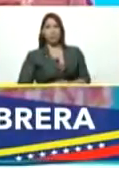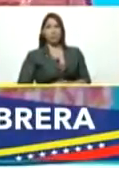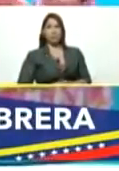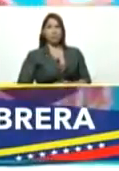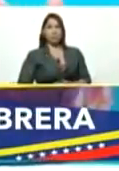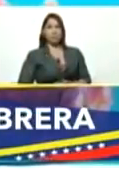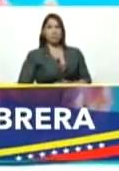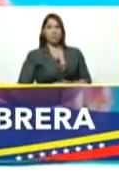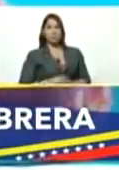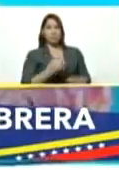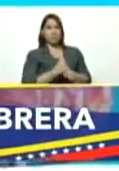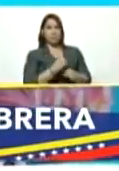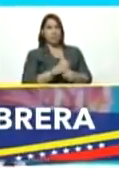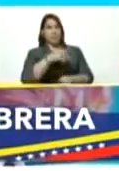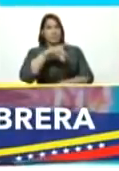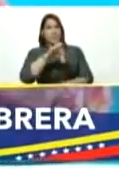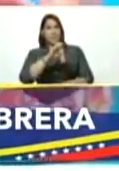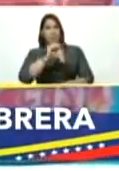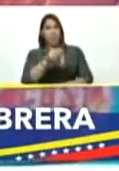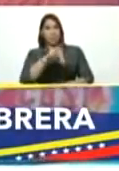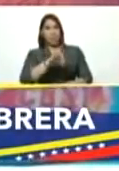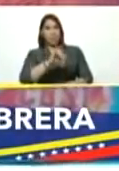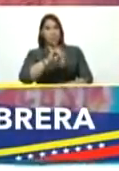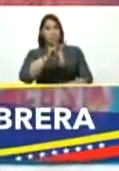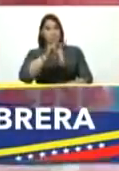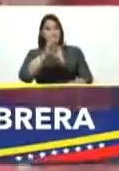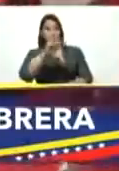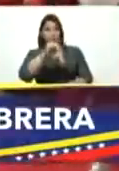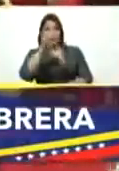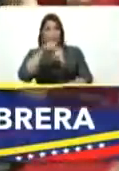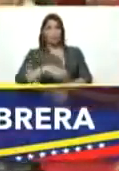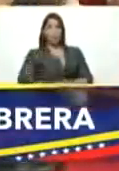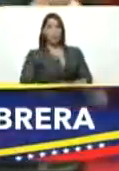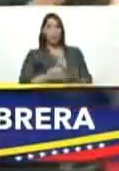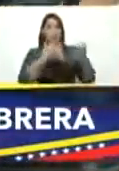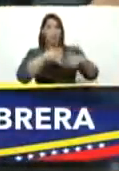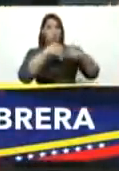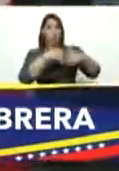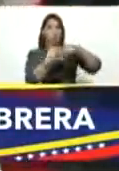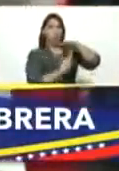a los trabajadores de pequivén a los trabajadores de la industria básica